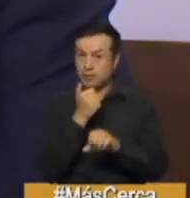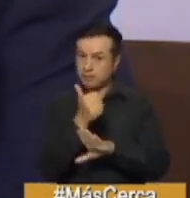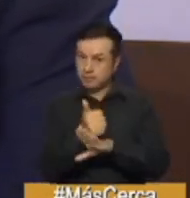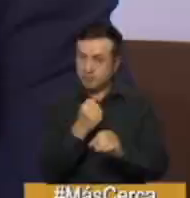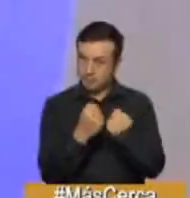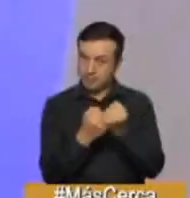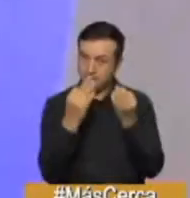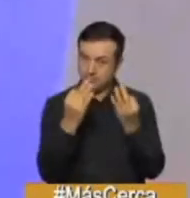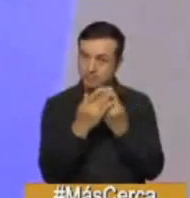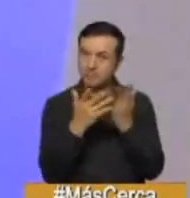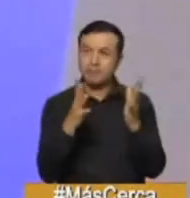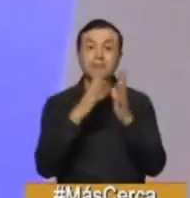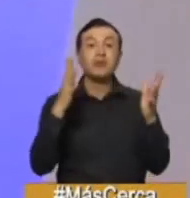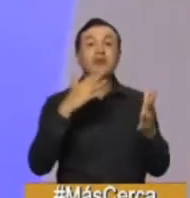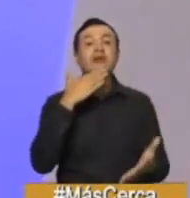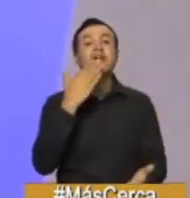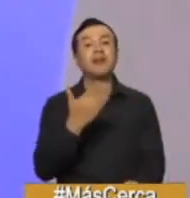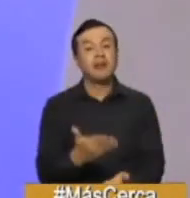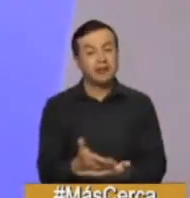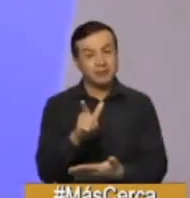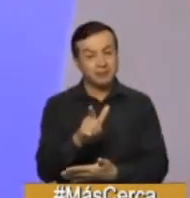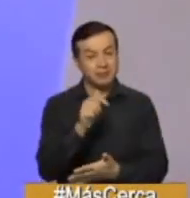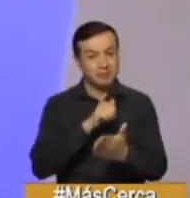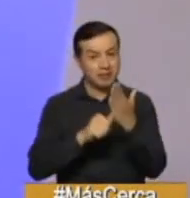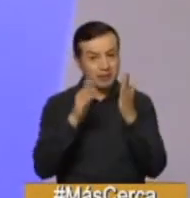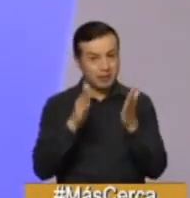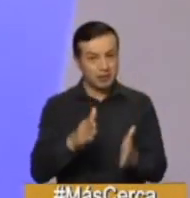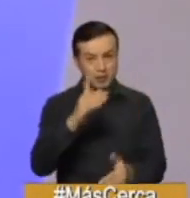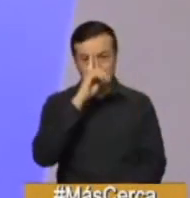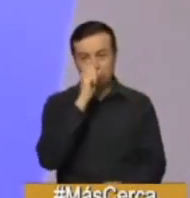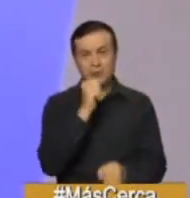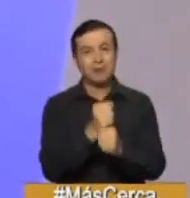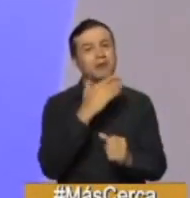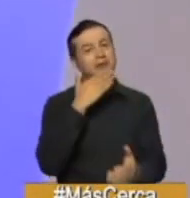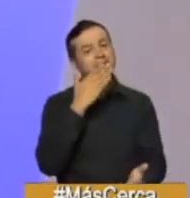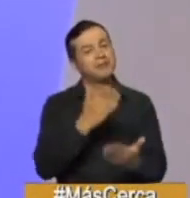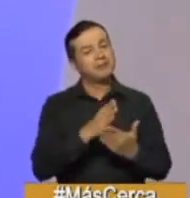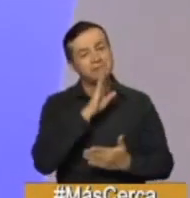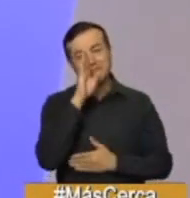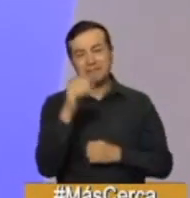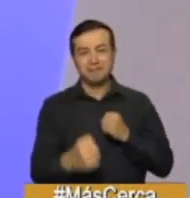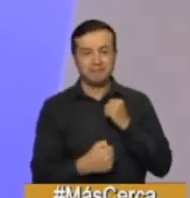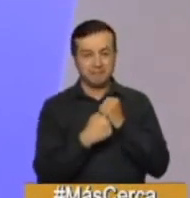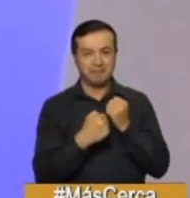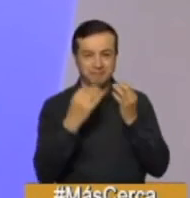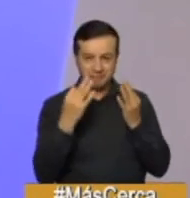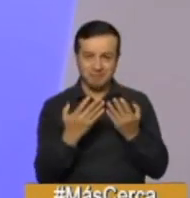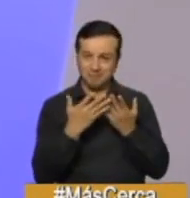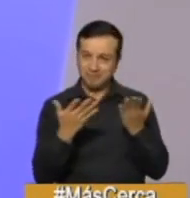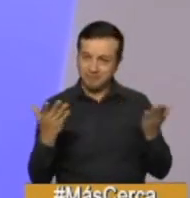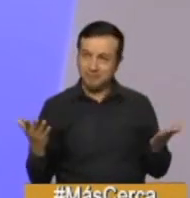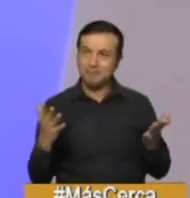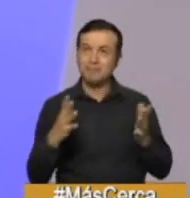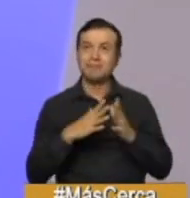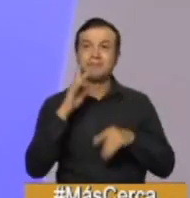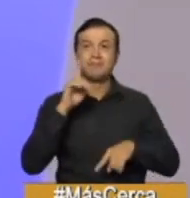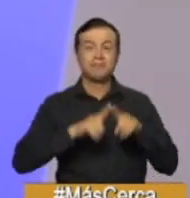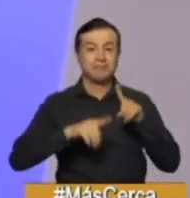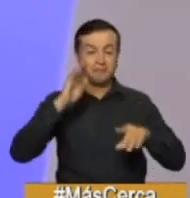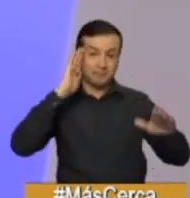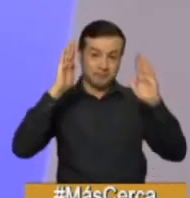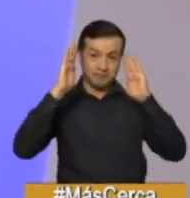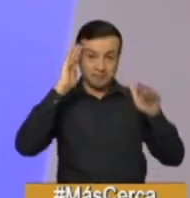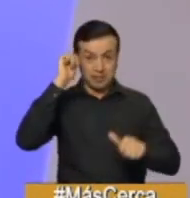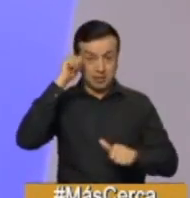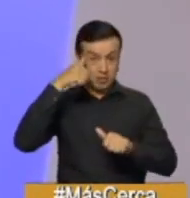realizarlo muchísimas gracias al señor ministro del trabajo en tres modelos gracias por siempre apoyarnos y por apoyar a este espacio amigos con eso yo me despido